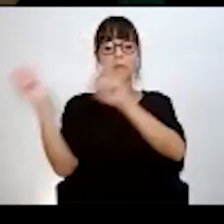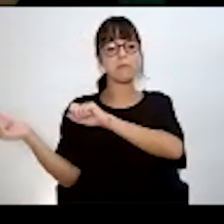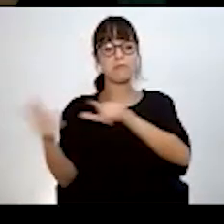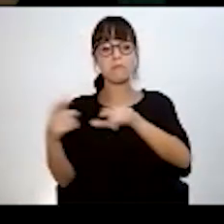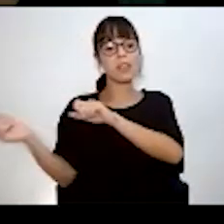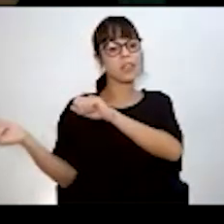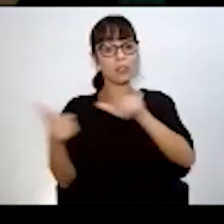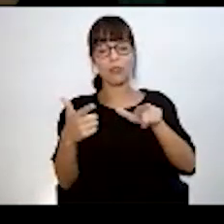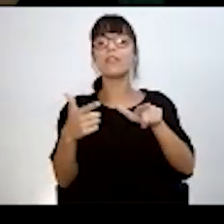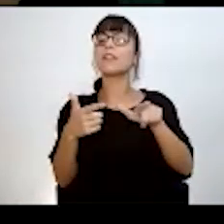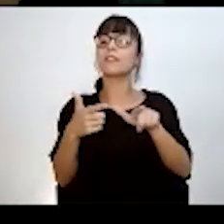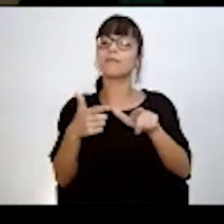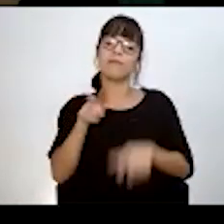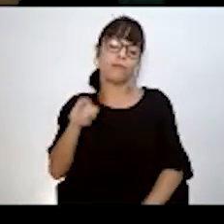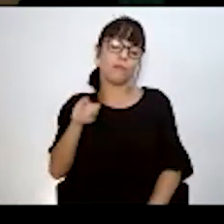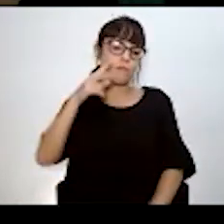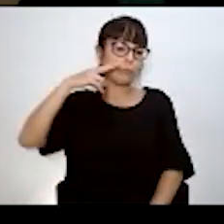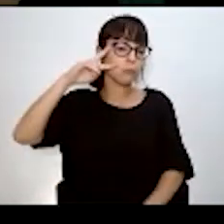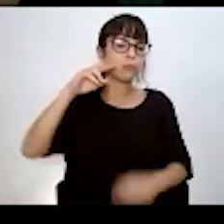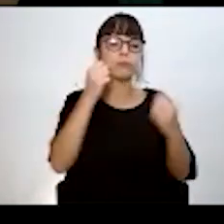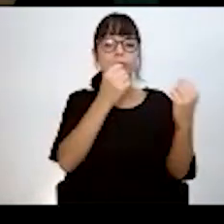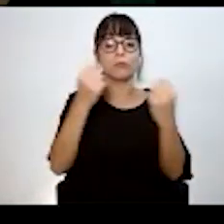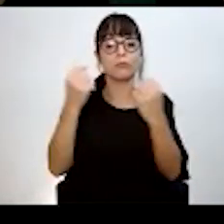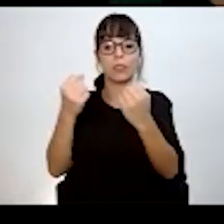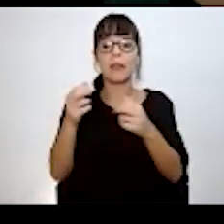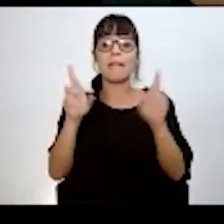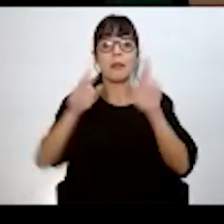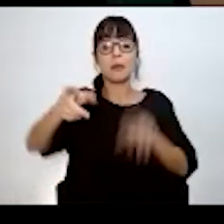que disfruten de esta conferencia y verles en la sucesiva.